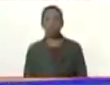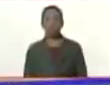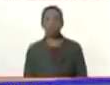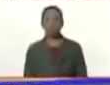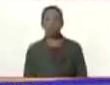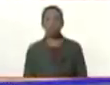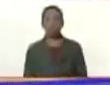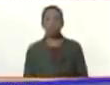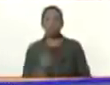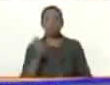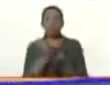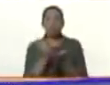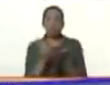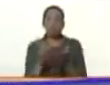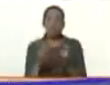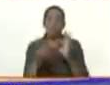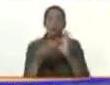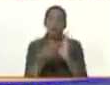Sellar la unión,